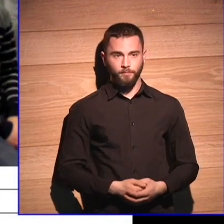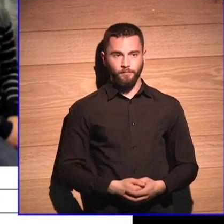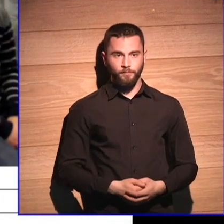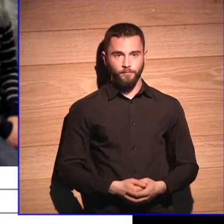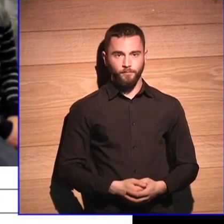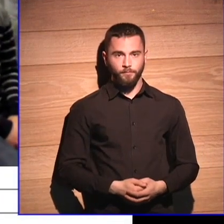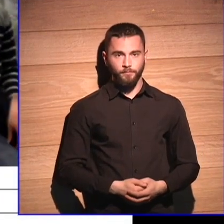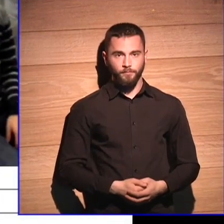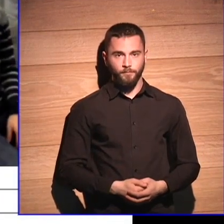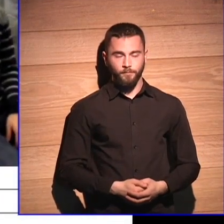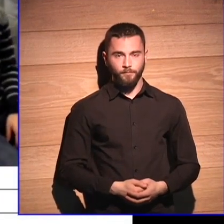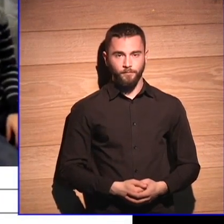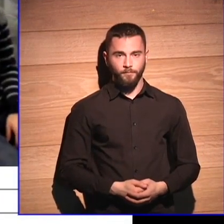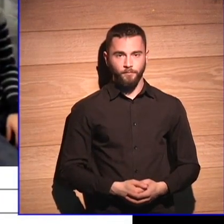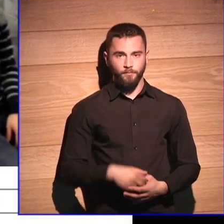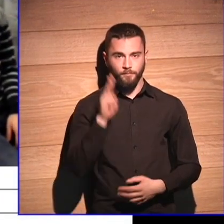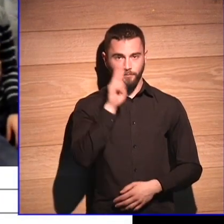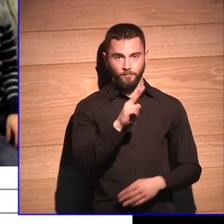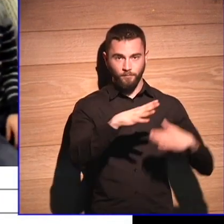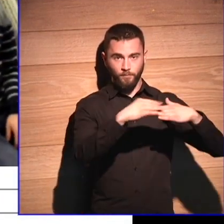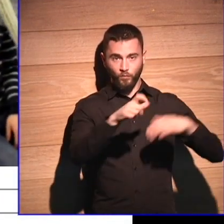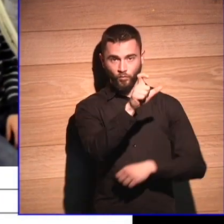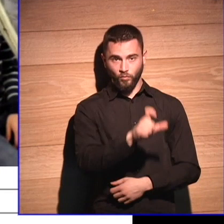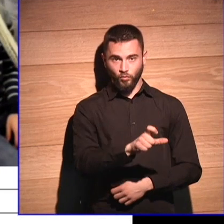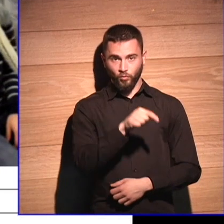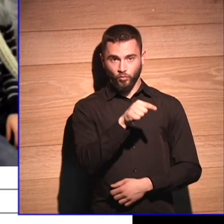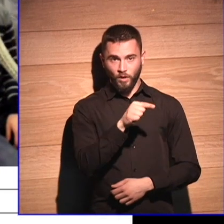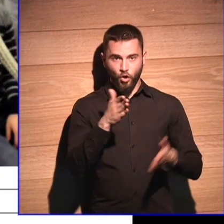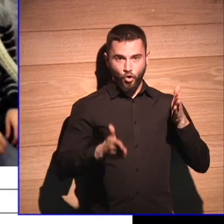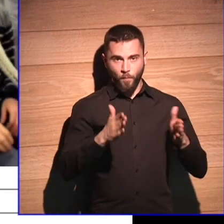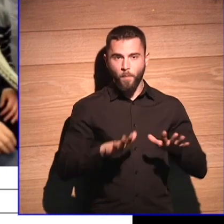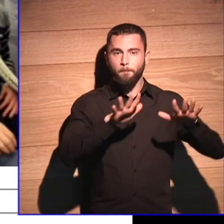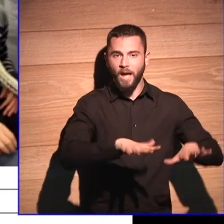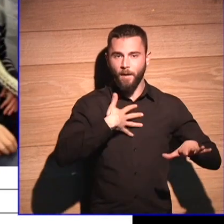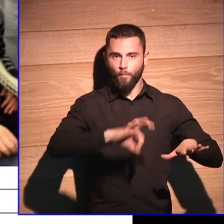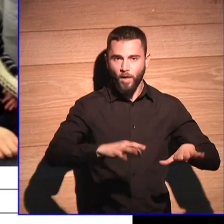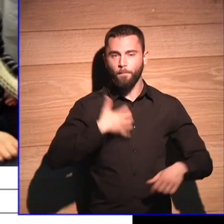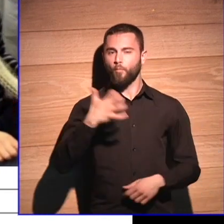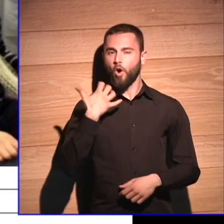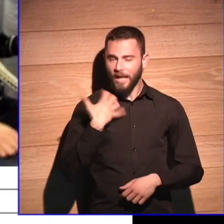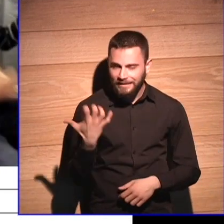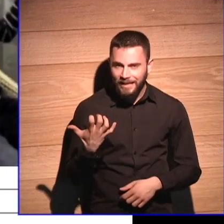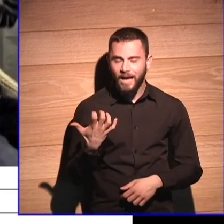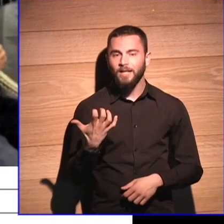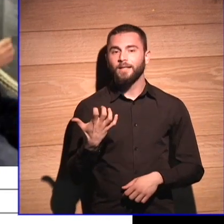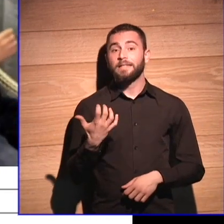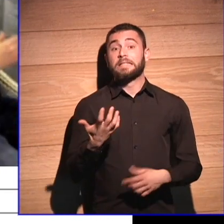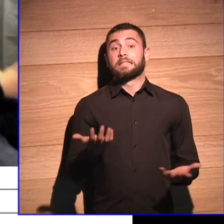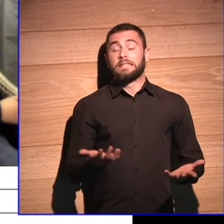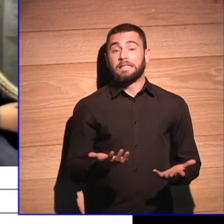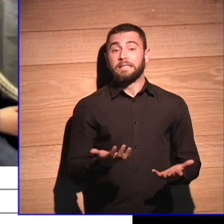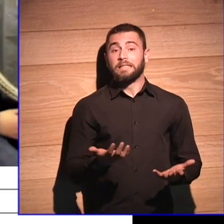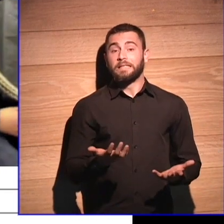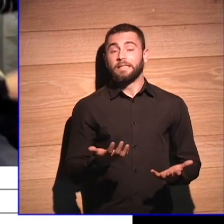Veréis que el usuario puede parar el robot, le puede molestar y en lugar de